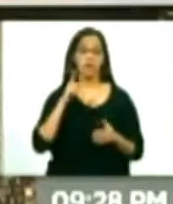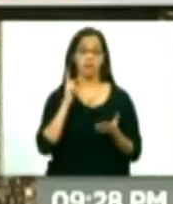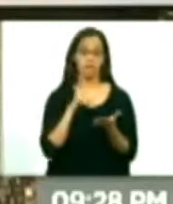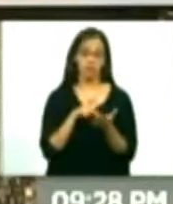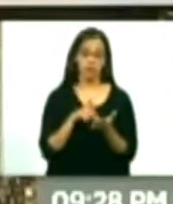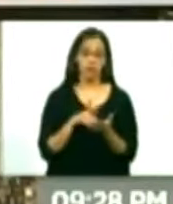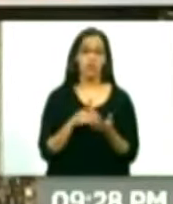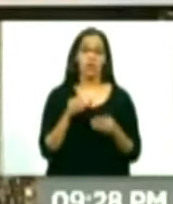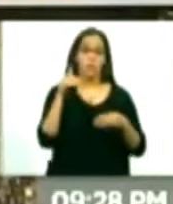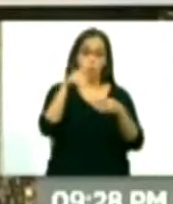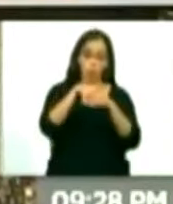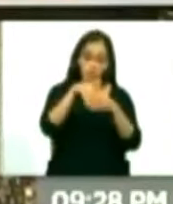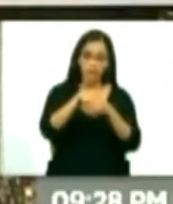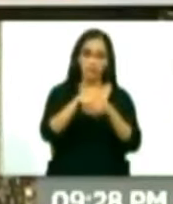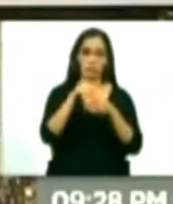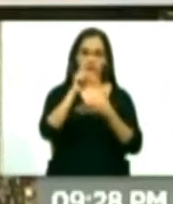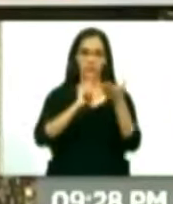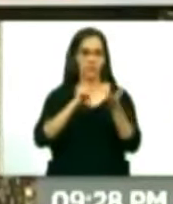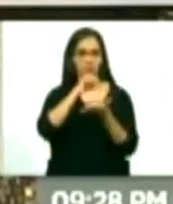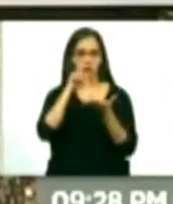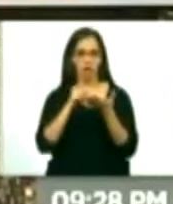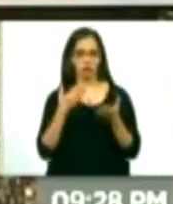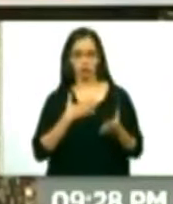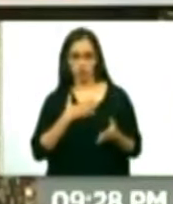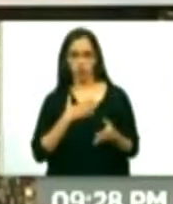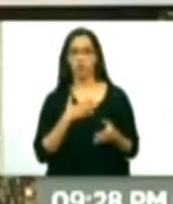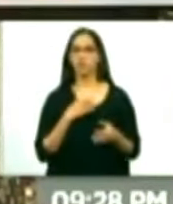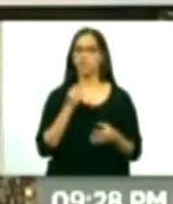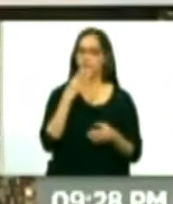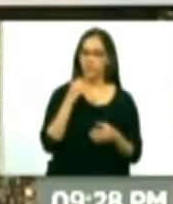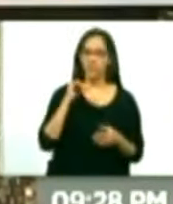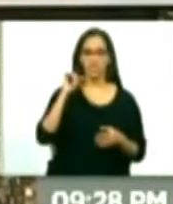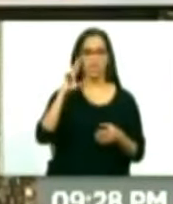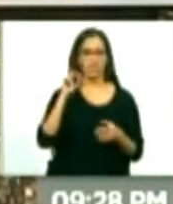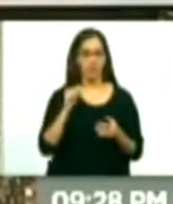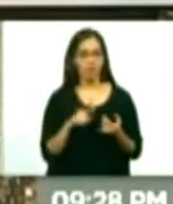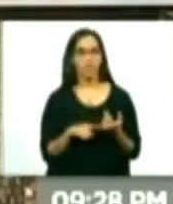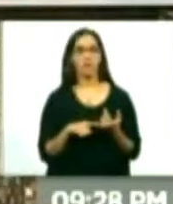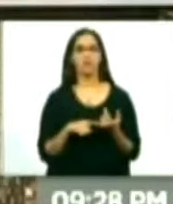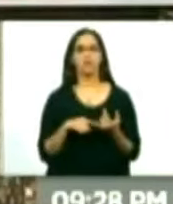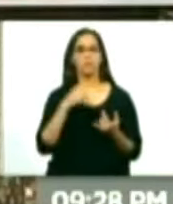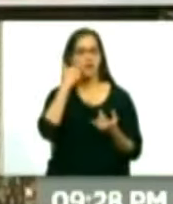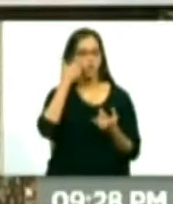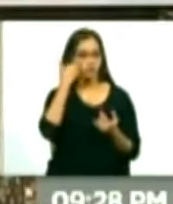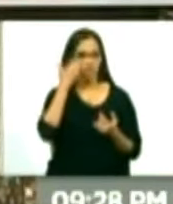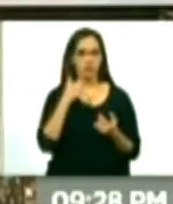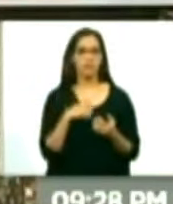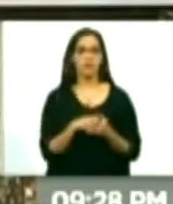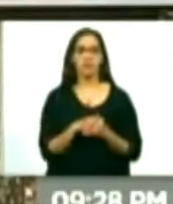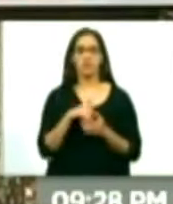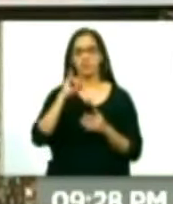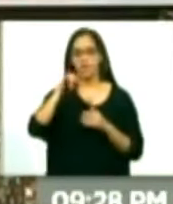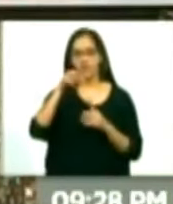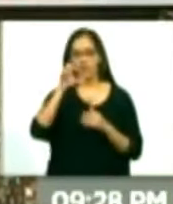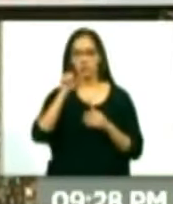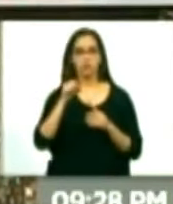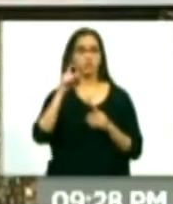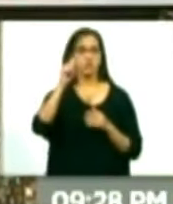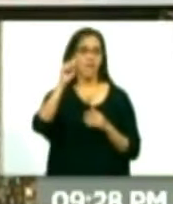lista nacional, donde estoy yo, está Cilia, está Iris, está Mario Silva, está Jesús Faría, está